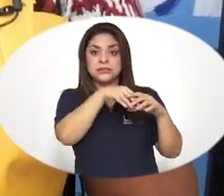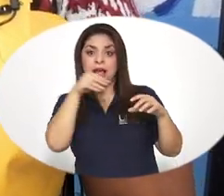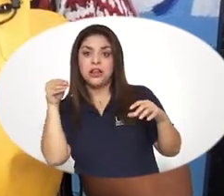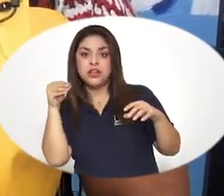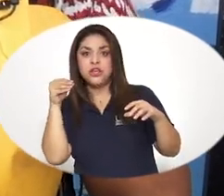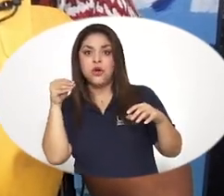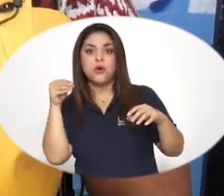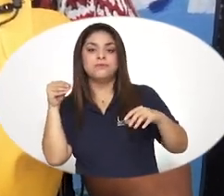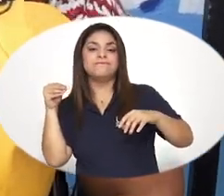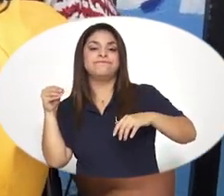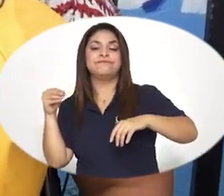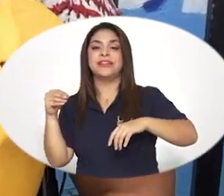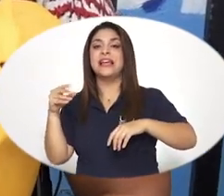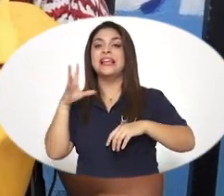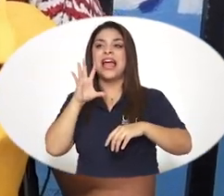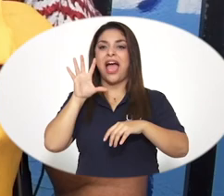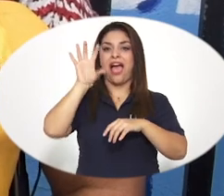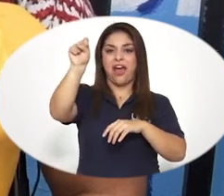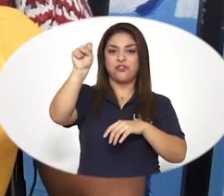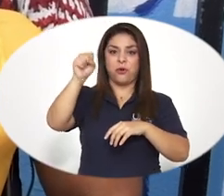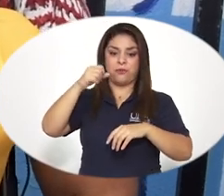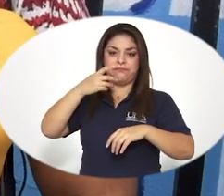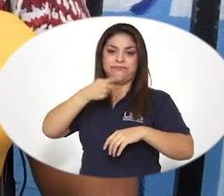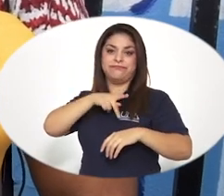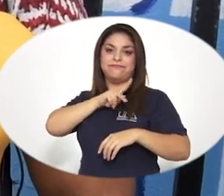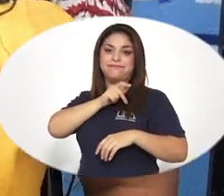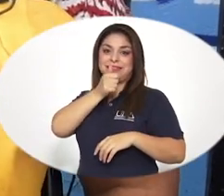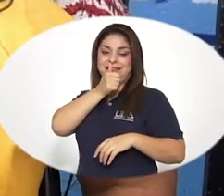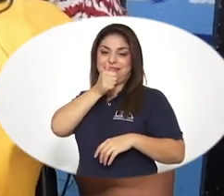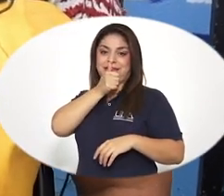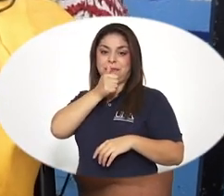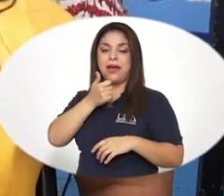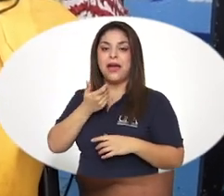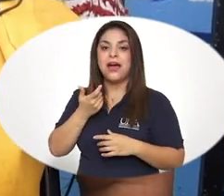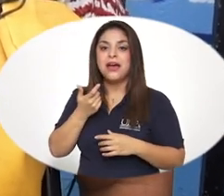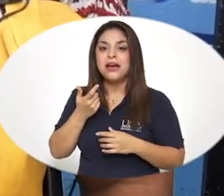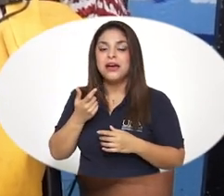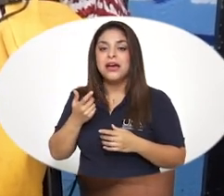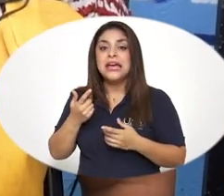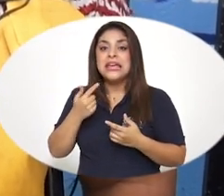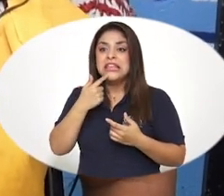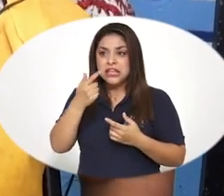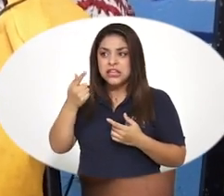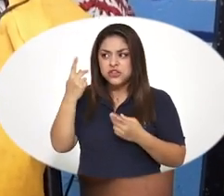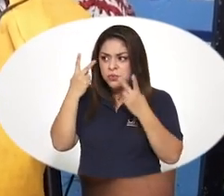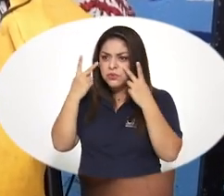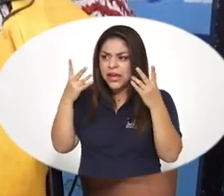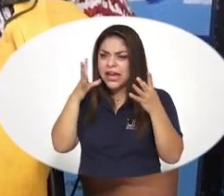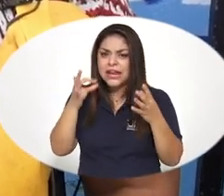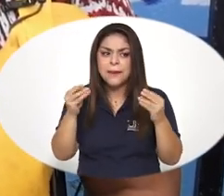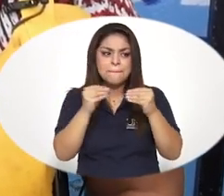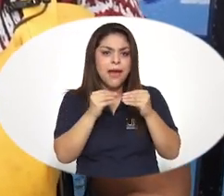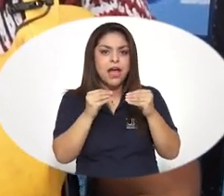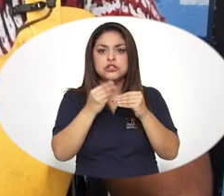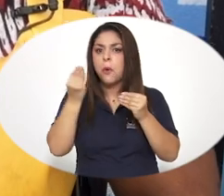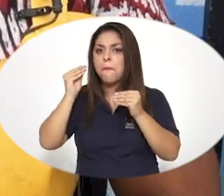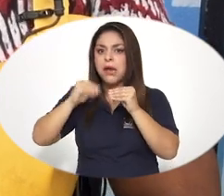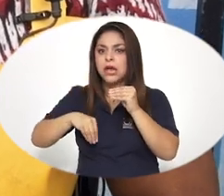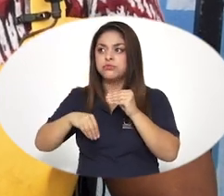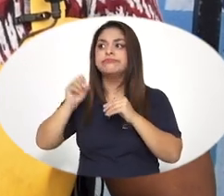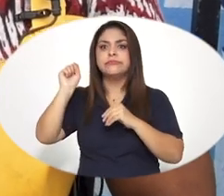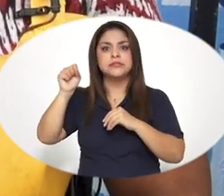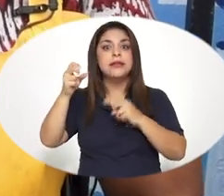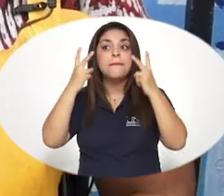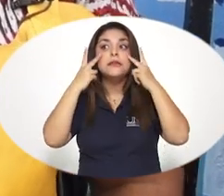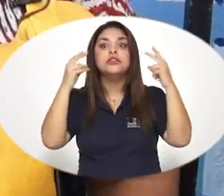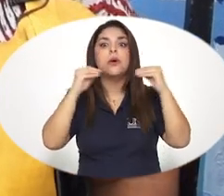cuando salió, le agarró las partes íntimas al muchacho. ¿Y usted siente que hay más o menos cocodrilos? Sí, he visto más, porque aquí a veces